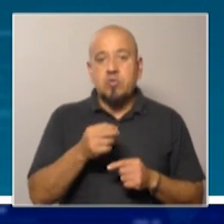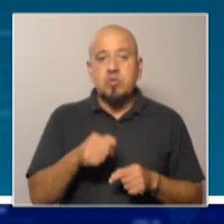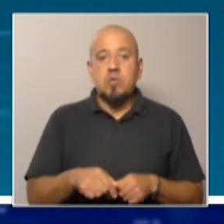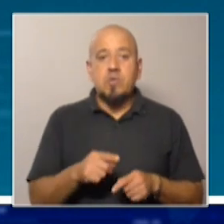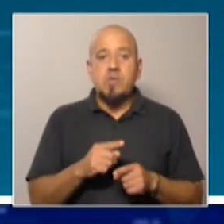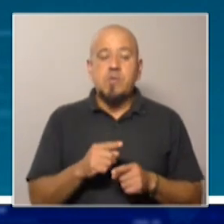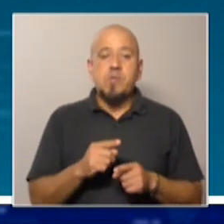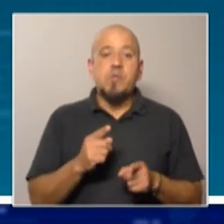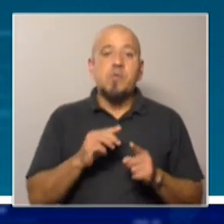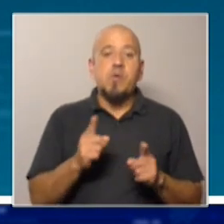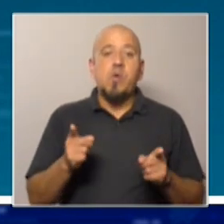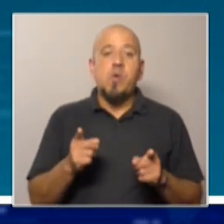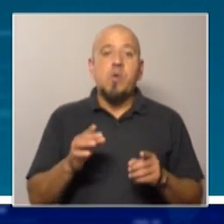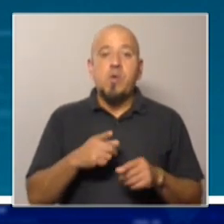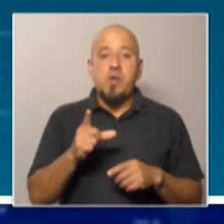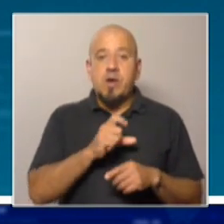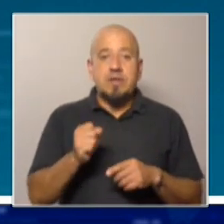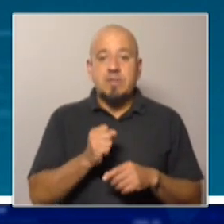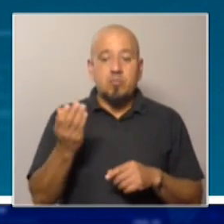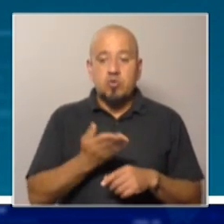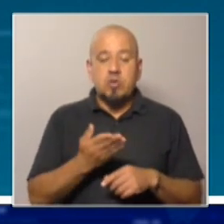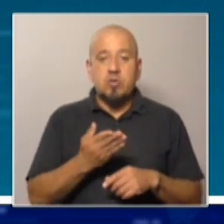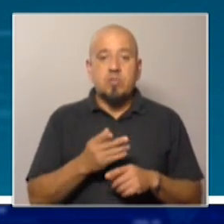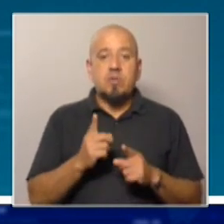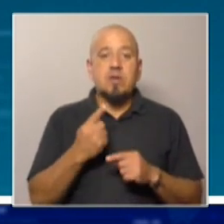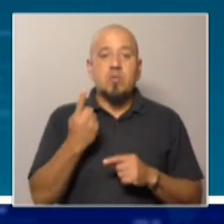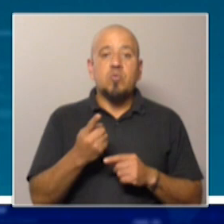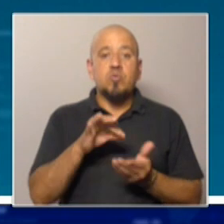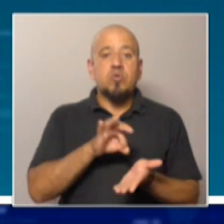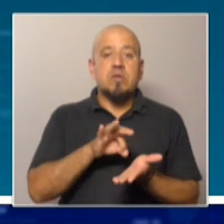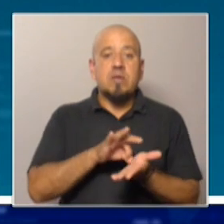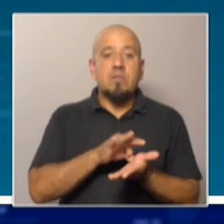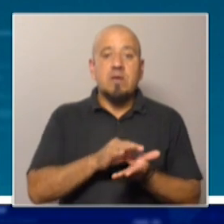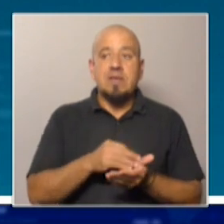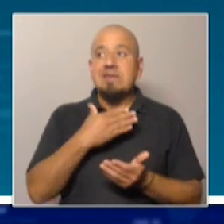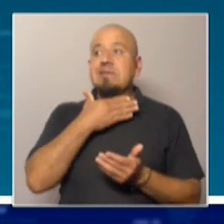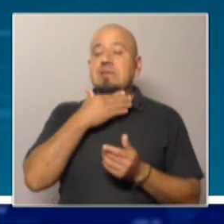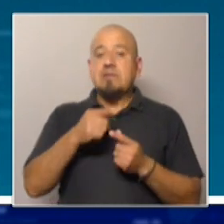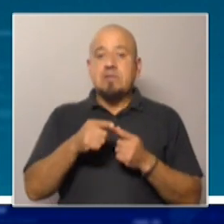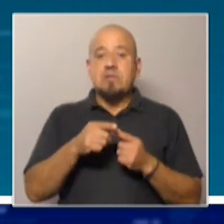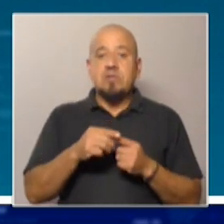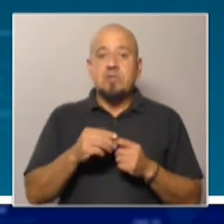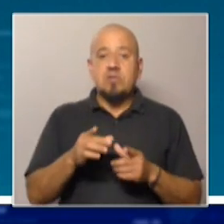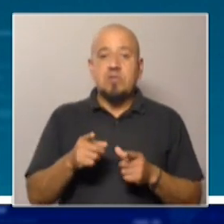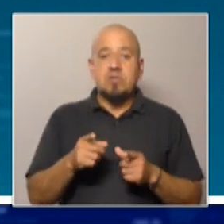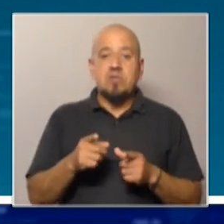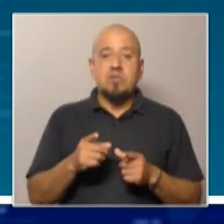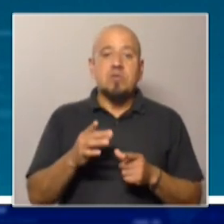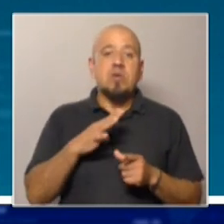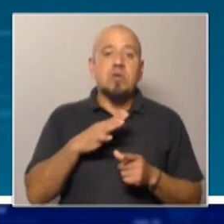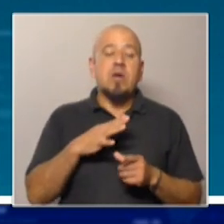llegar a una ocupación del 100% de camas para que un sistema esté sobresaturado y que se considere colapsado.